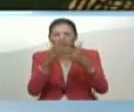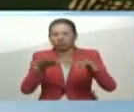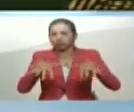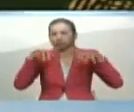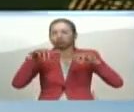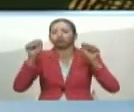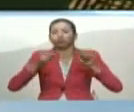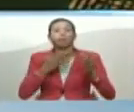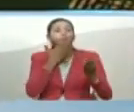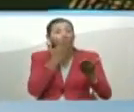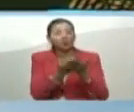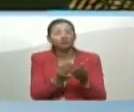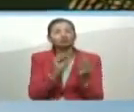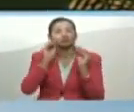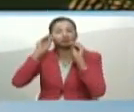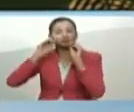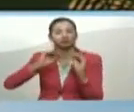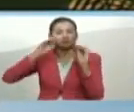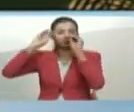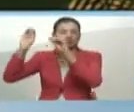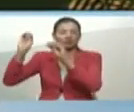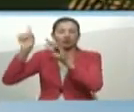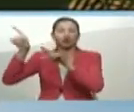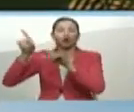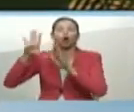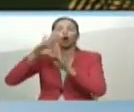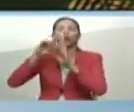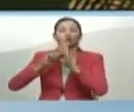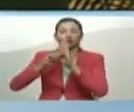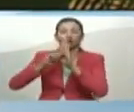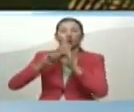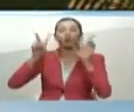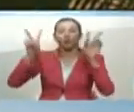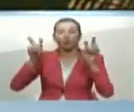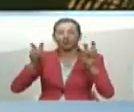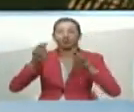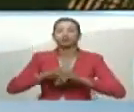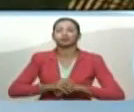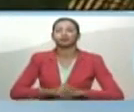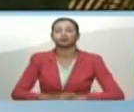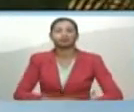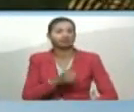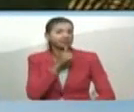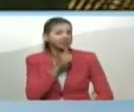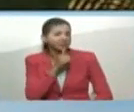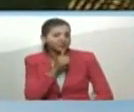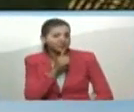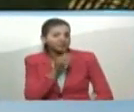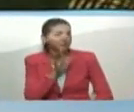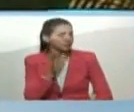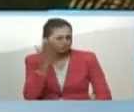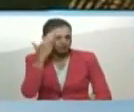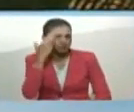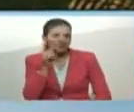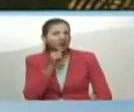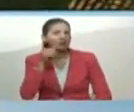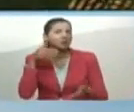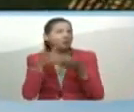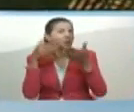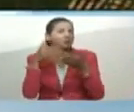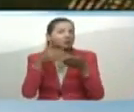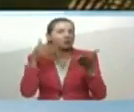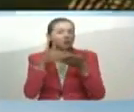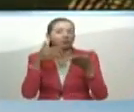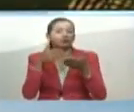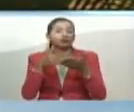la propuesta a la constituyente? Los que se iban a poner, imagínense ustedes quiénes eran, se opusieron y luego votamos y